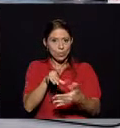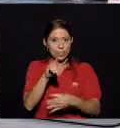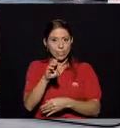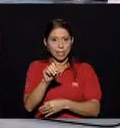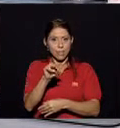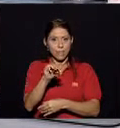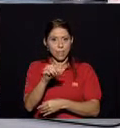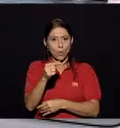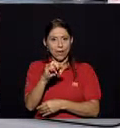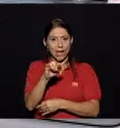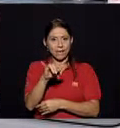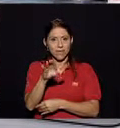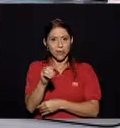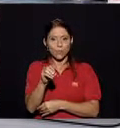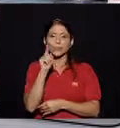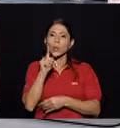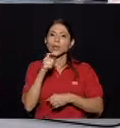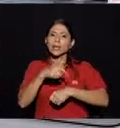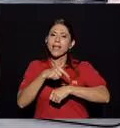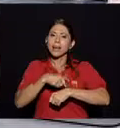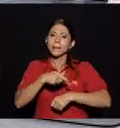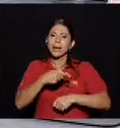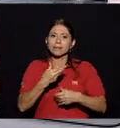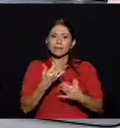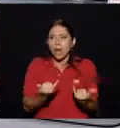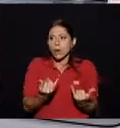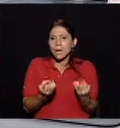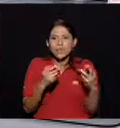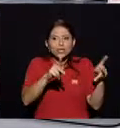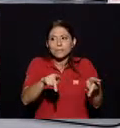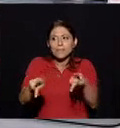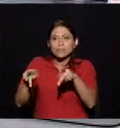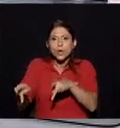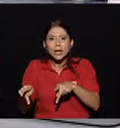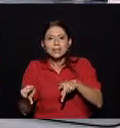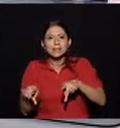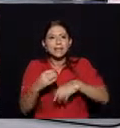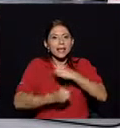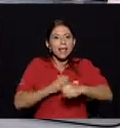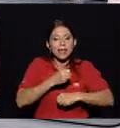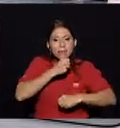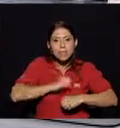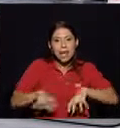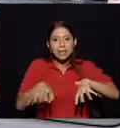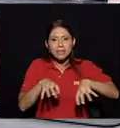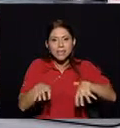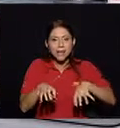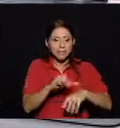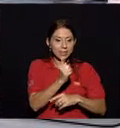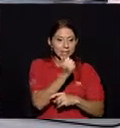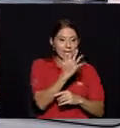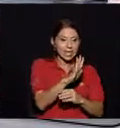tenemos mucha población en edad activa, o sea, entre los 15 y 64 años. Cada vez el país